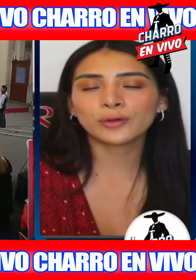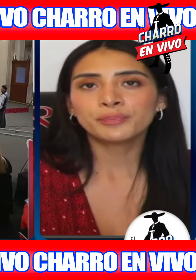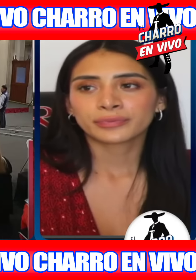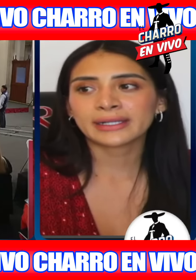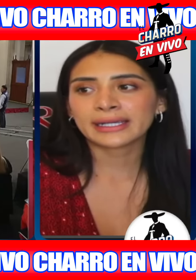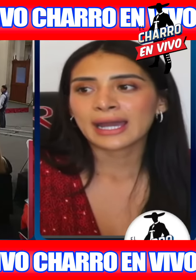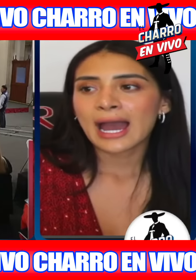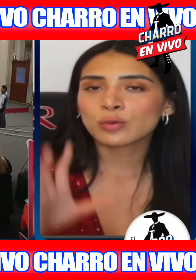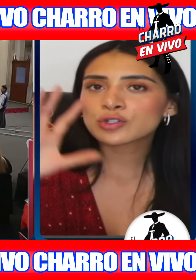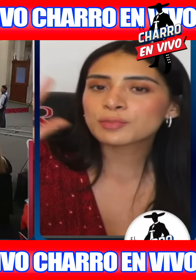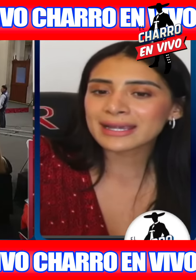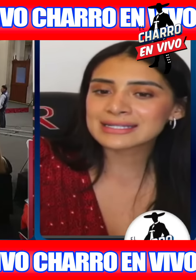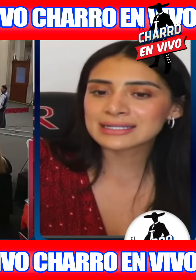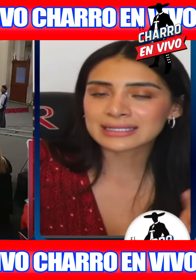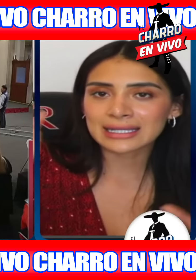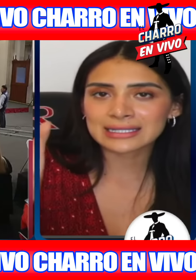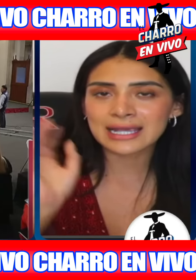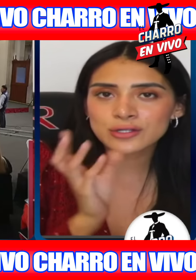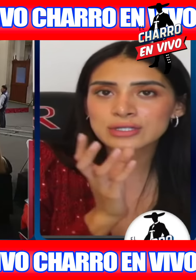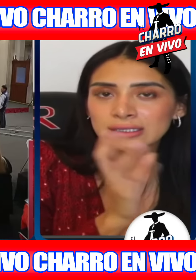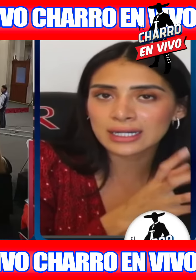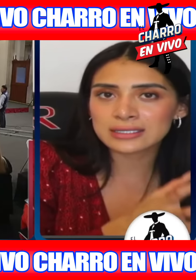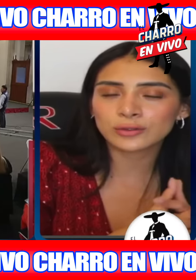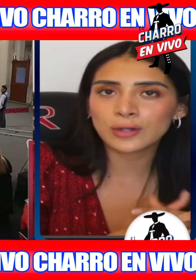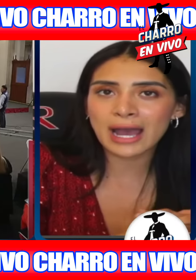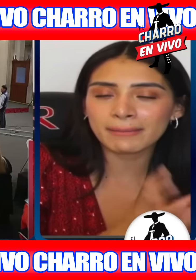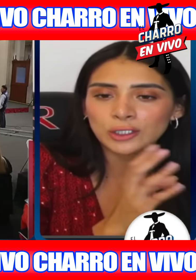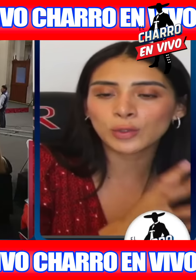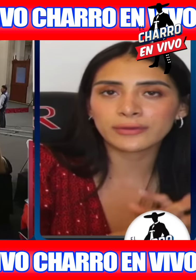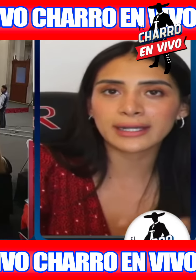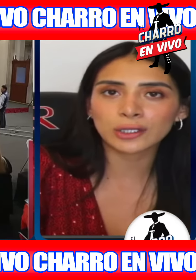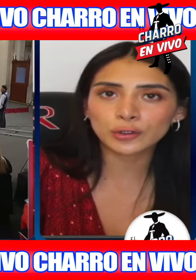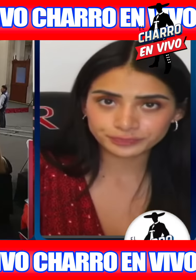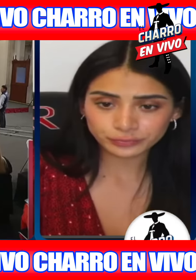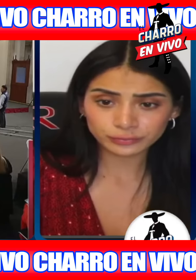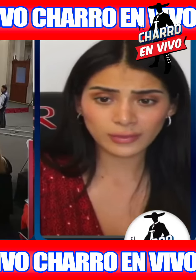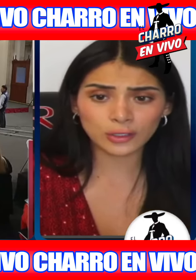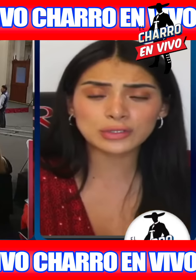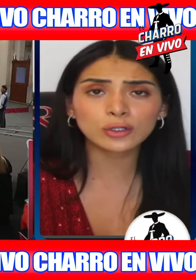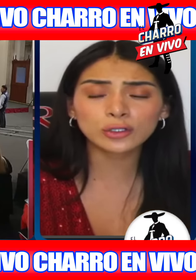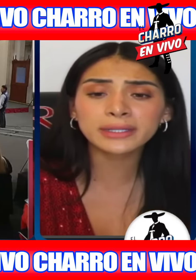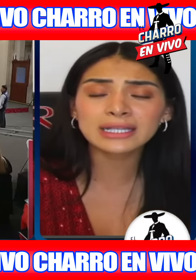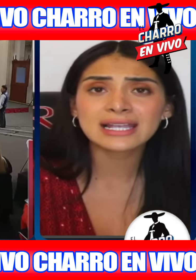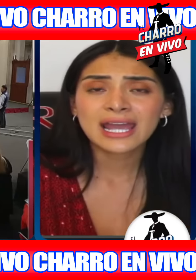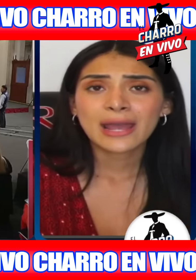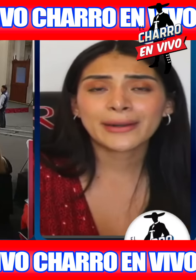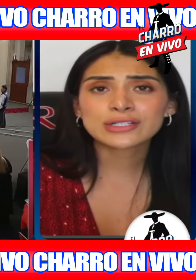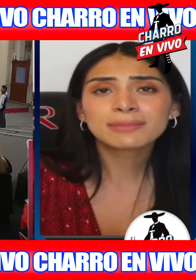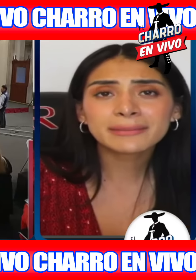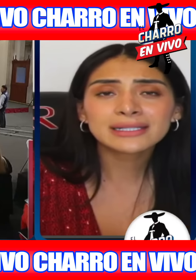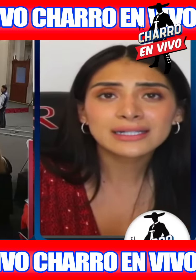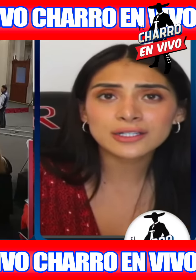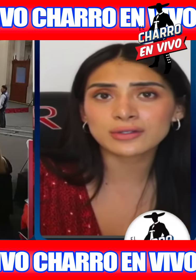¿no?, de algunos países que desde años atrás, ¿no?, han venido modificando sus economías,